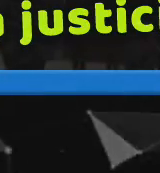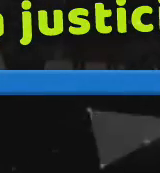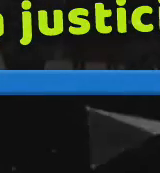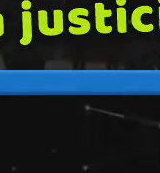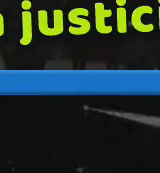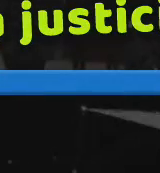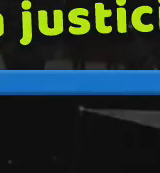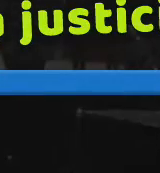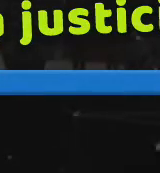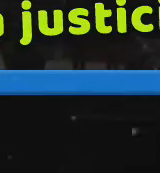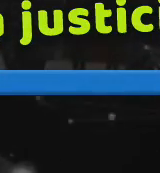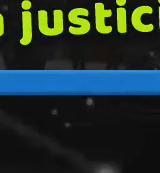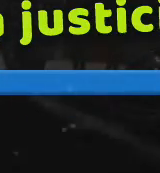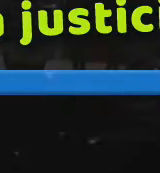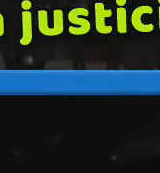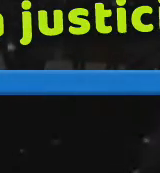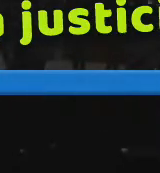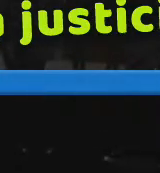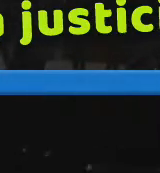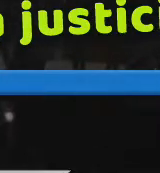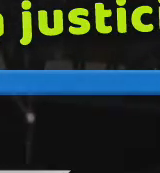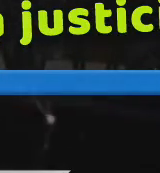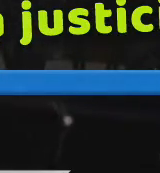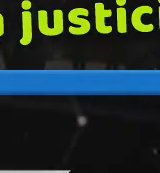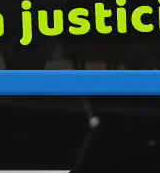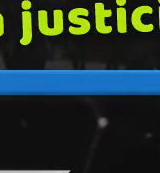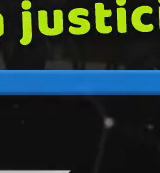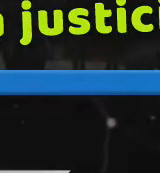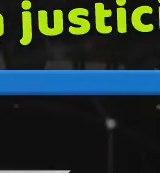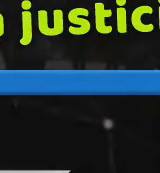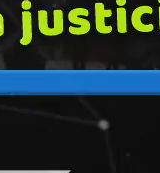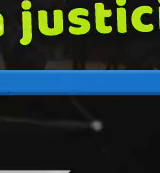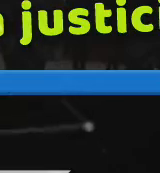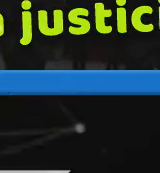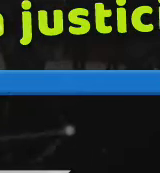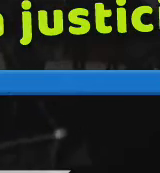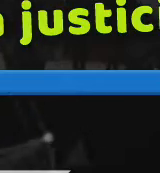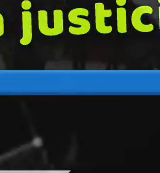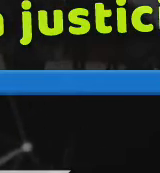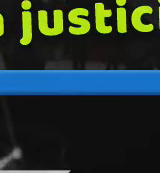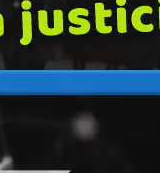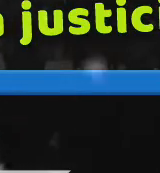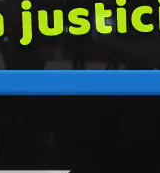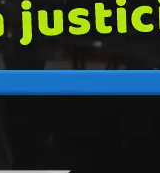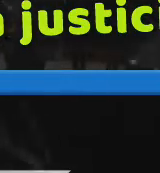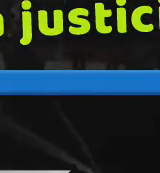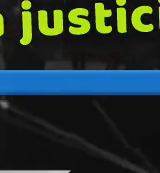Ya estás informado. No olvides darle like a este video, comparte y suscríbete a Escucha Diario.